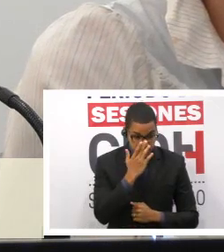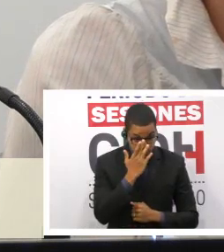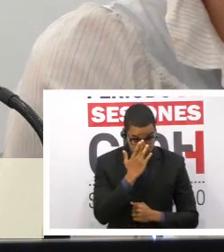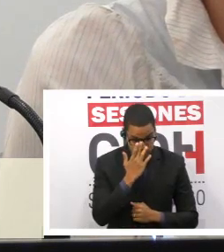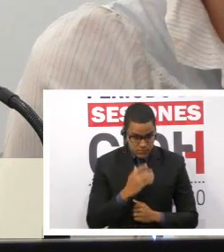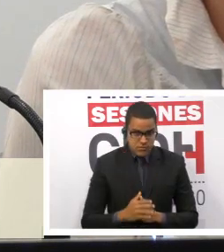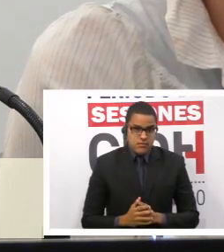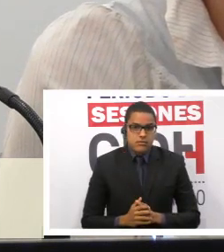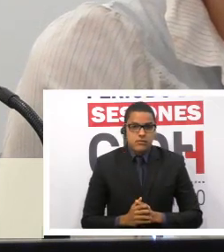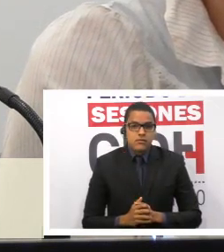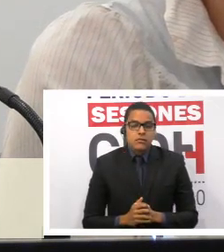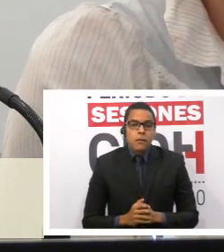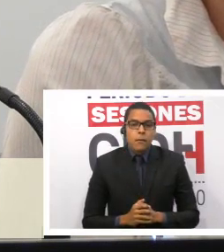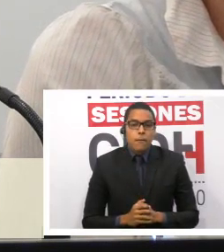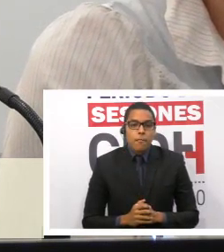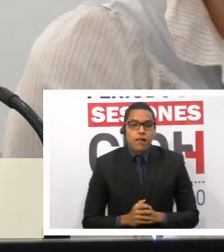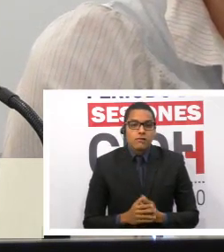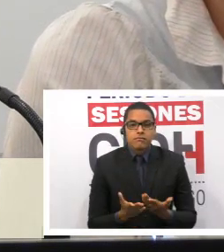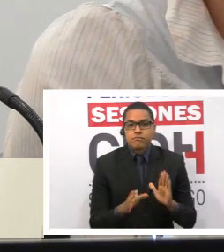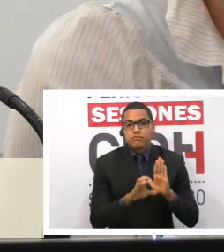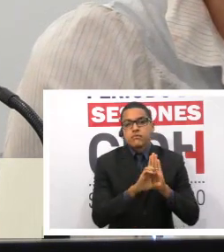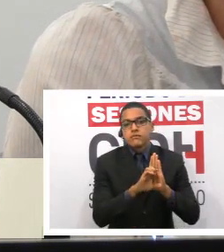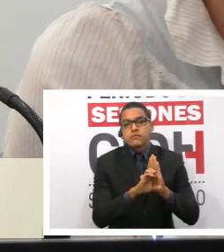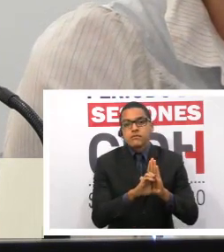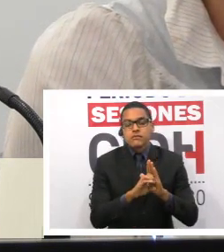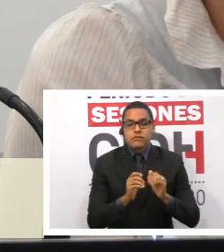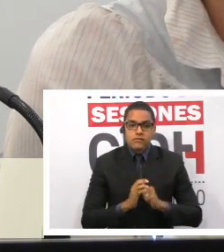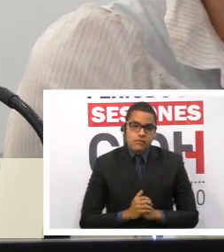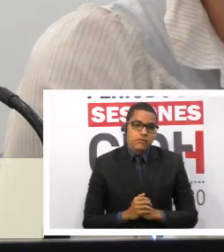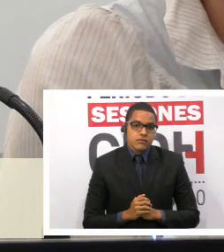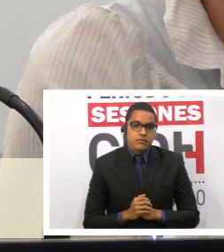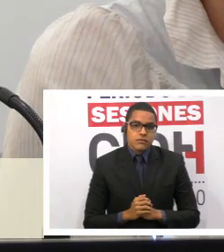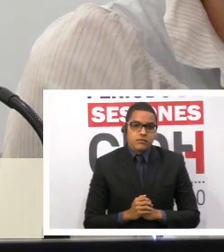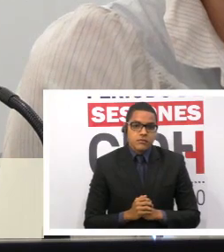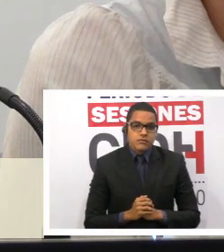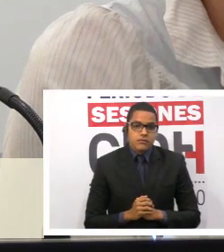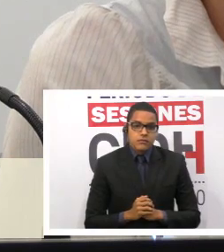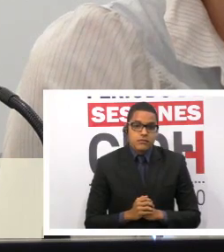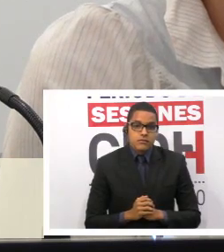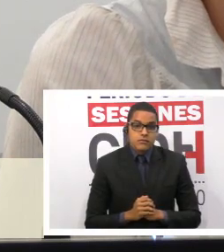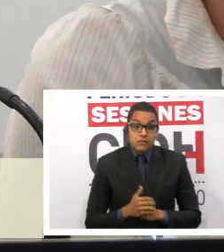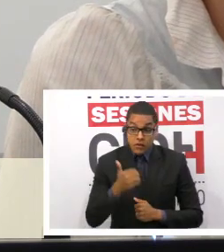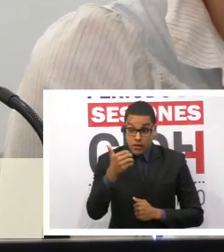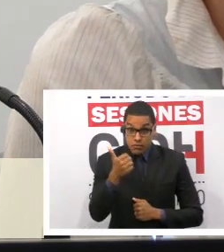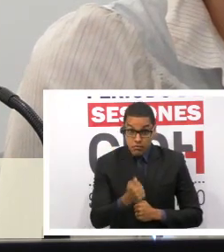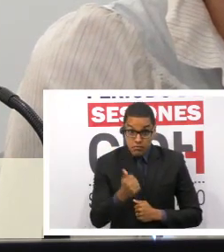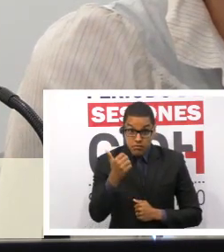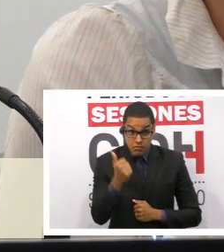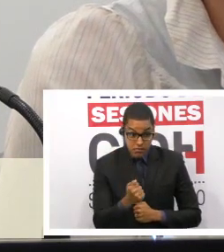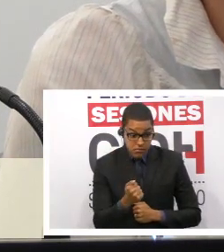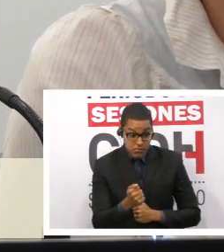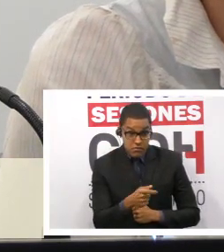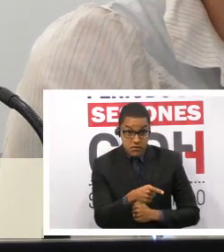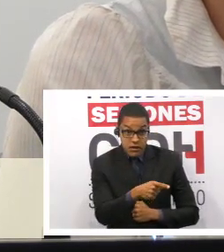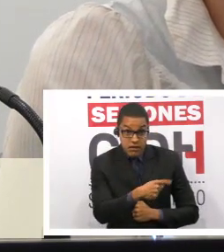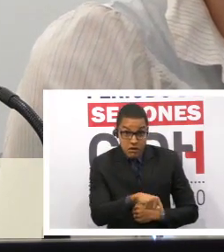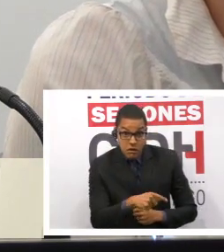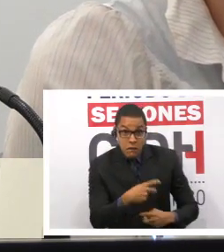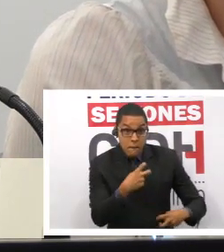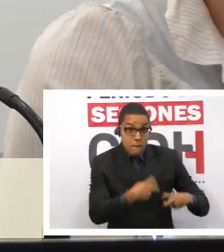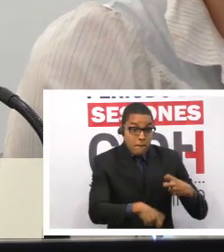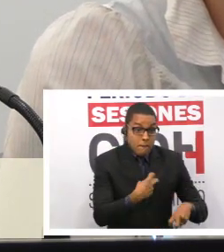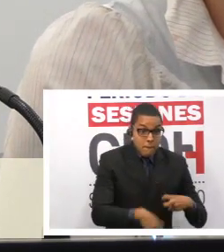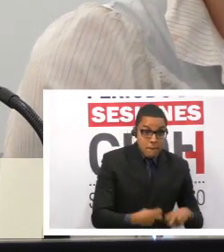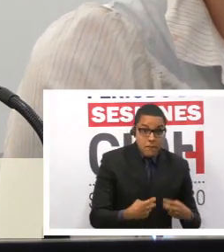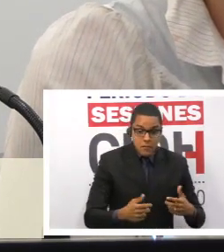ejecutivo como ejemplos de este tipo de prácticas puede citarse el recorte en las pensiones no contributivas para personas con discapacidad con una disminución